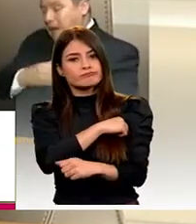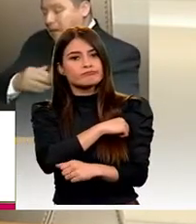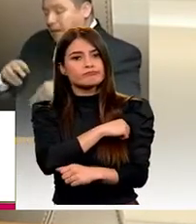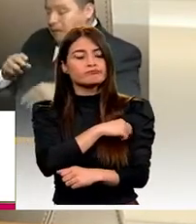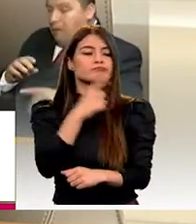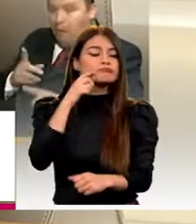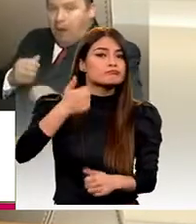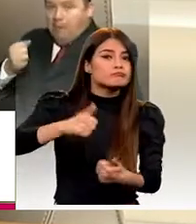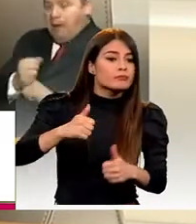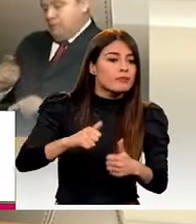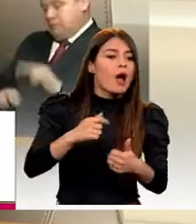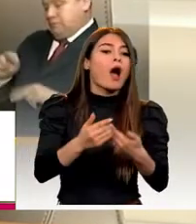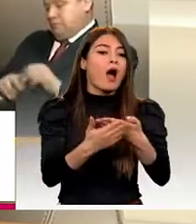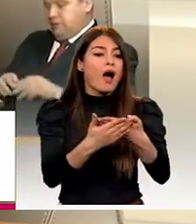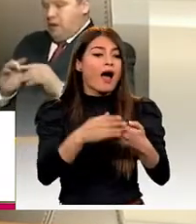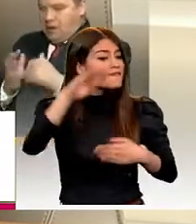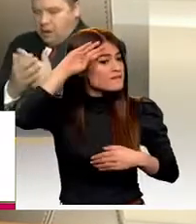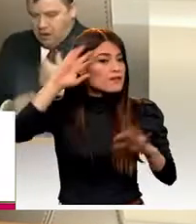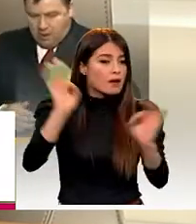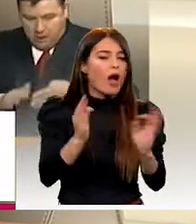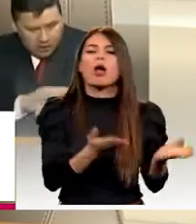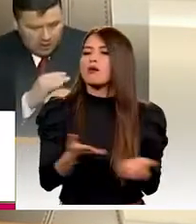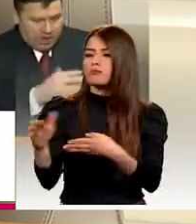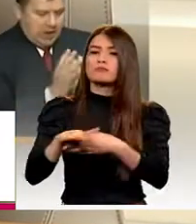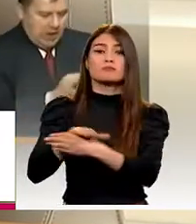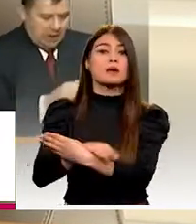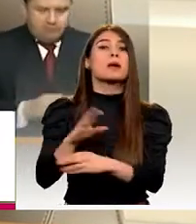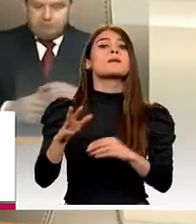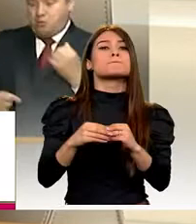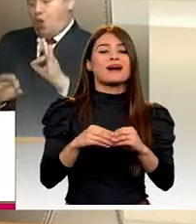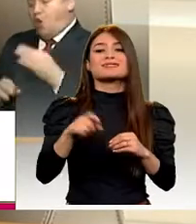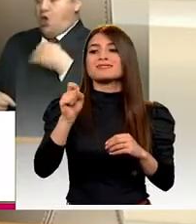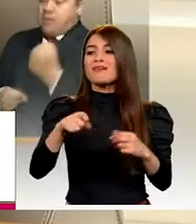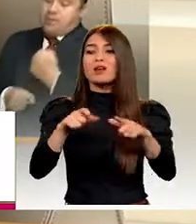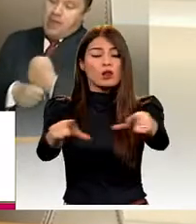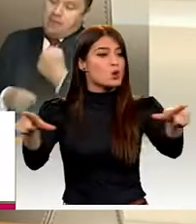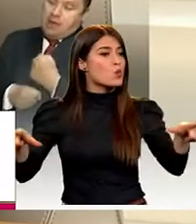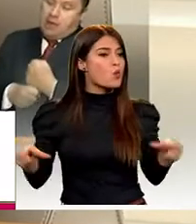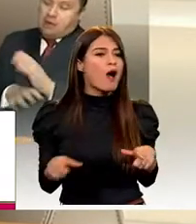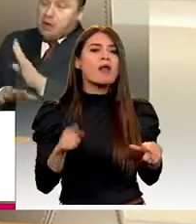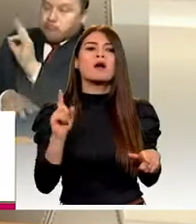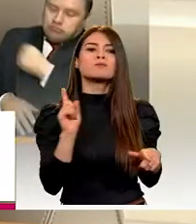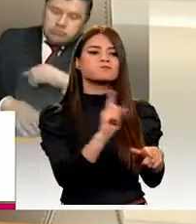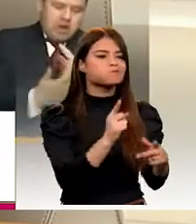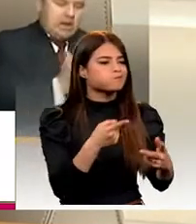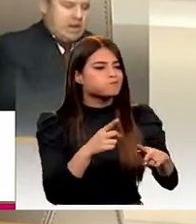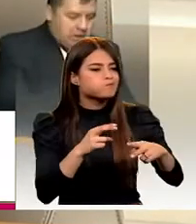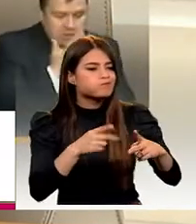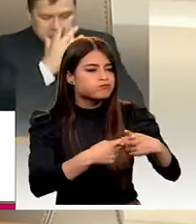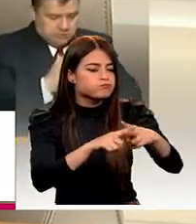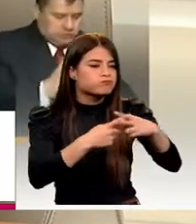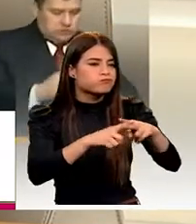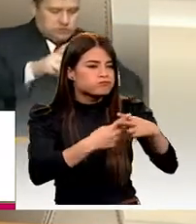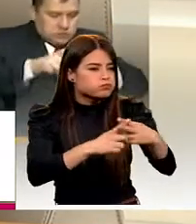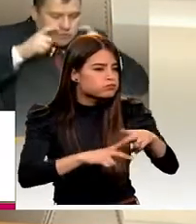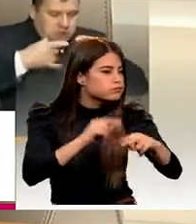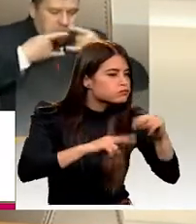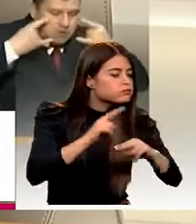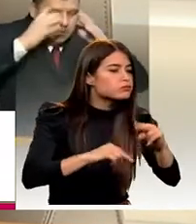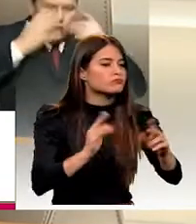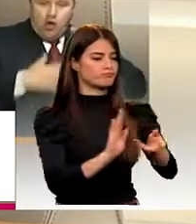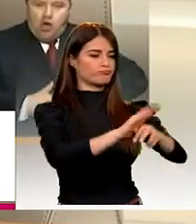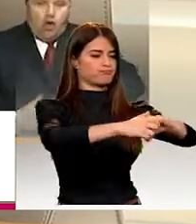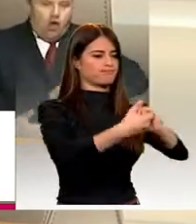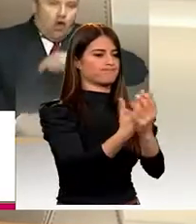los operarios puedan lavarse las manos por lo menos cada 2 o 3 horas, van a tener que darle los tapabocas y un kit